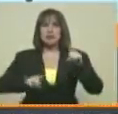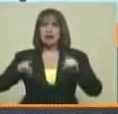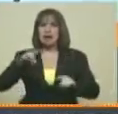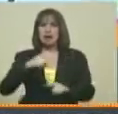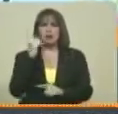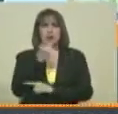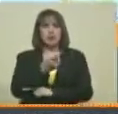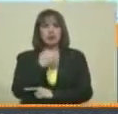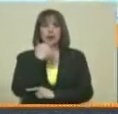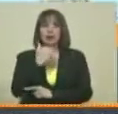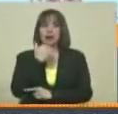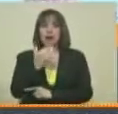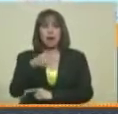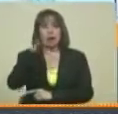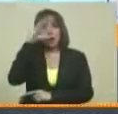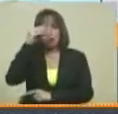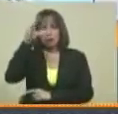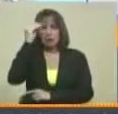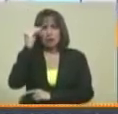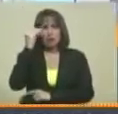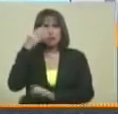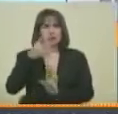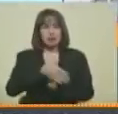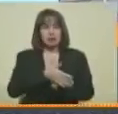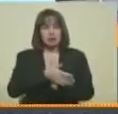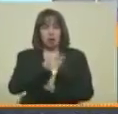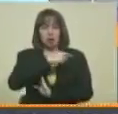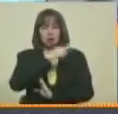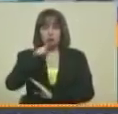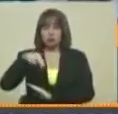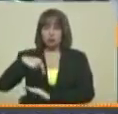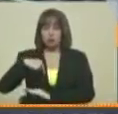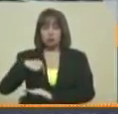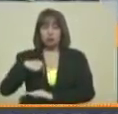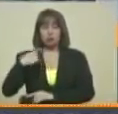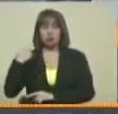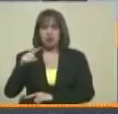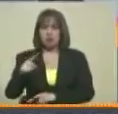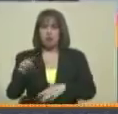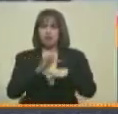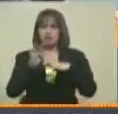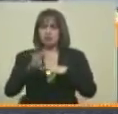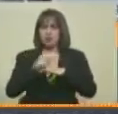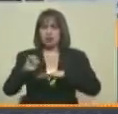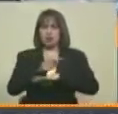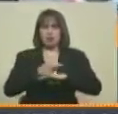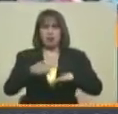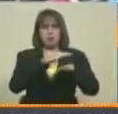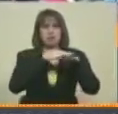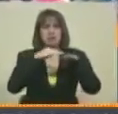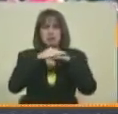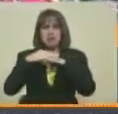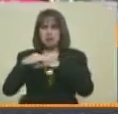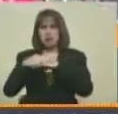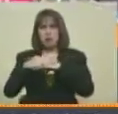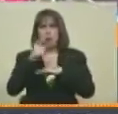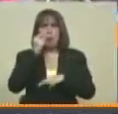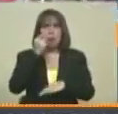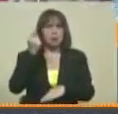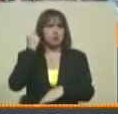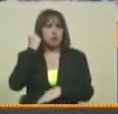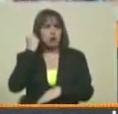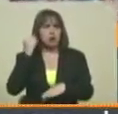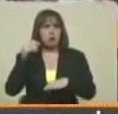nosotros, quienes tenemos funciones de gobierno, si algo deben aprender los ministros y las ministras, compañeros,